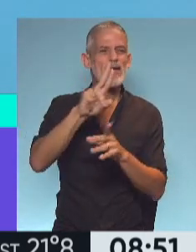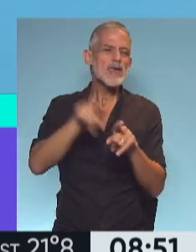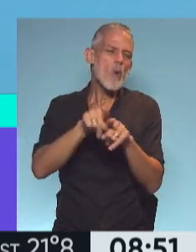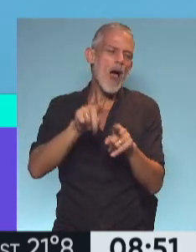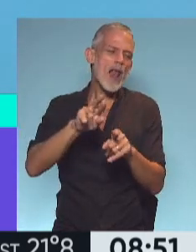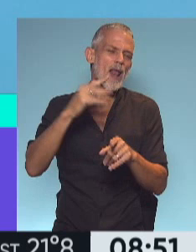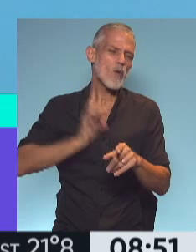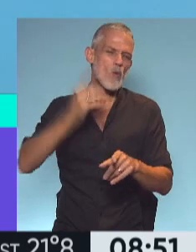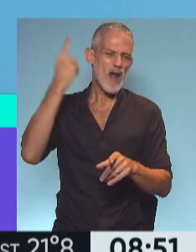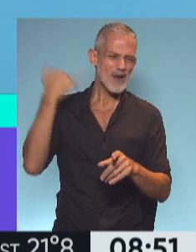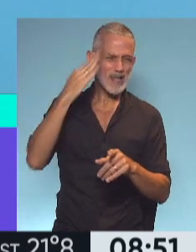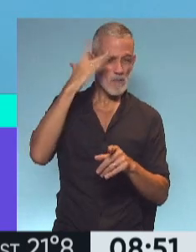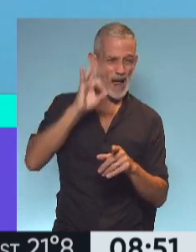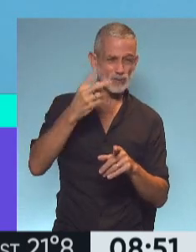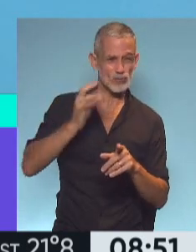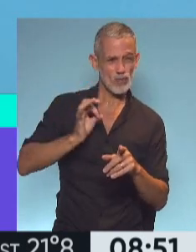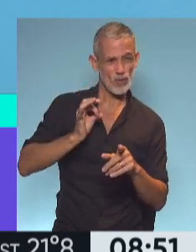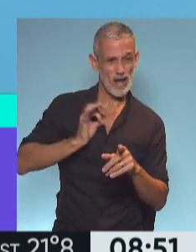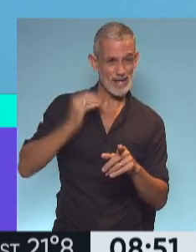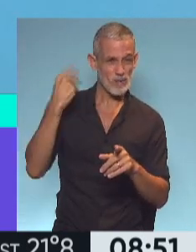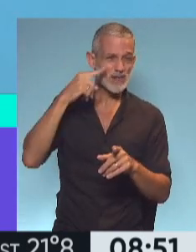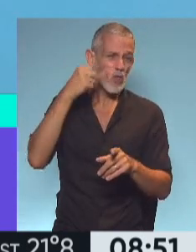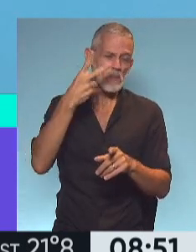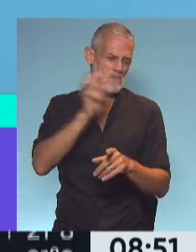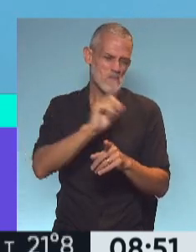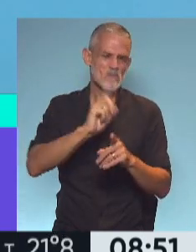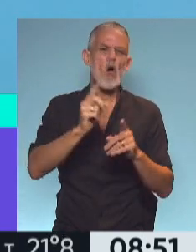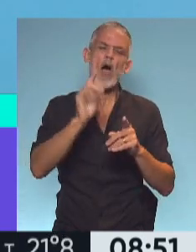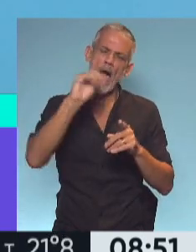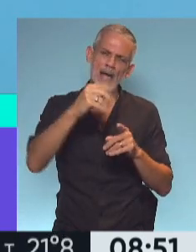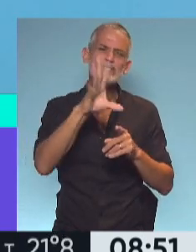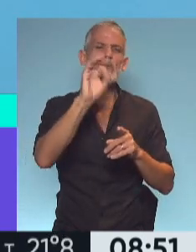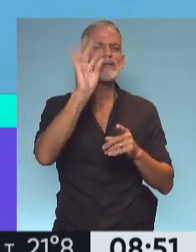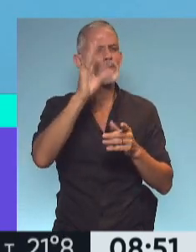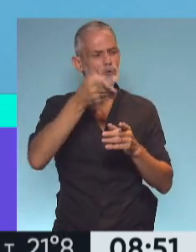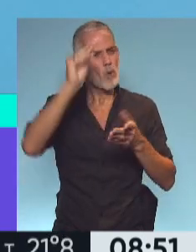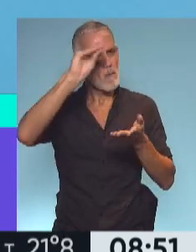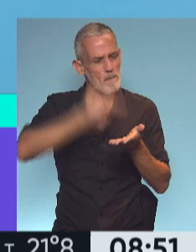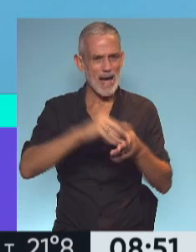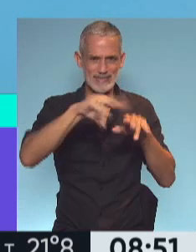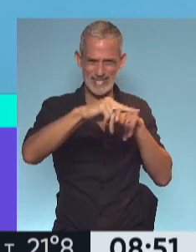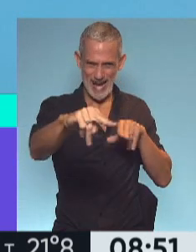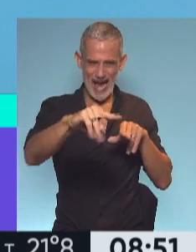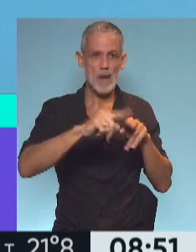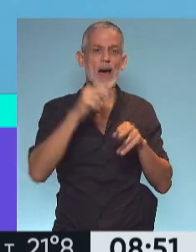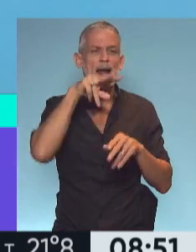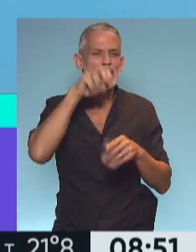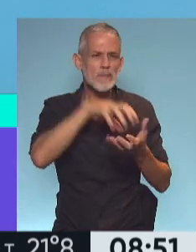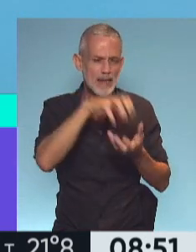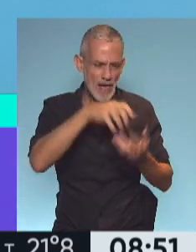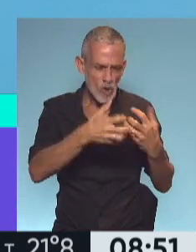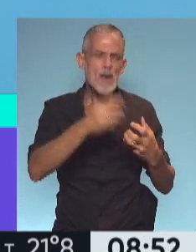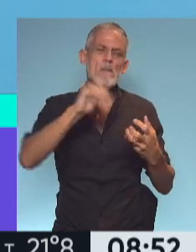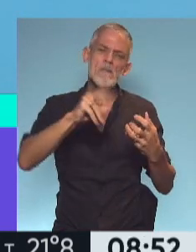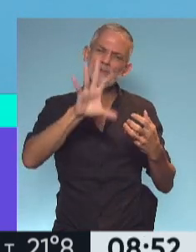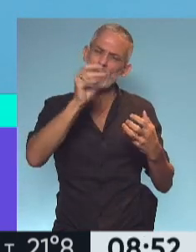2020, es un sistema de salud que tiene 50% más de camas de terapia, que tiene 60% más de respiradores, que